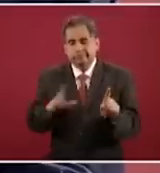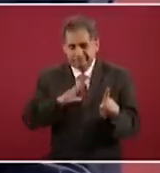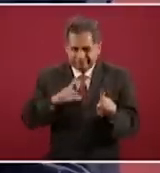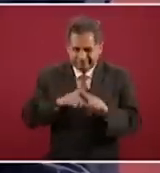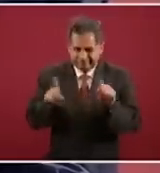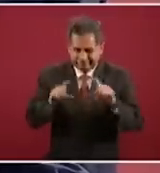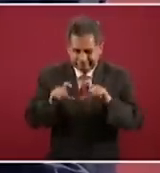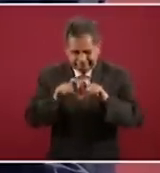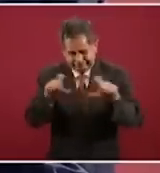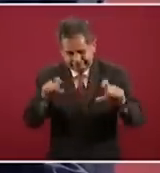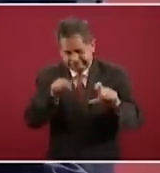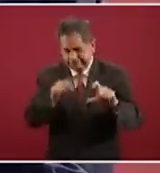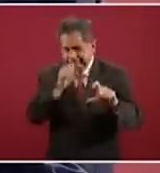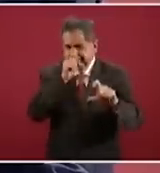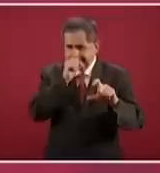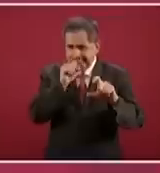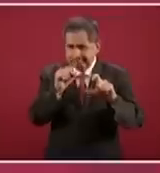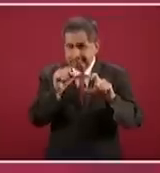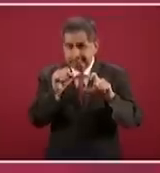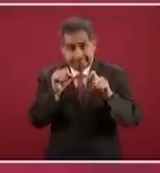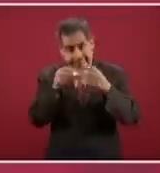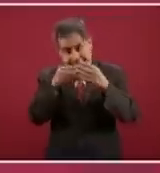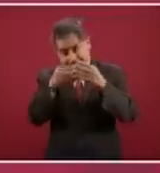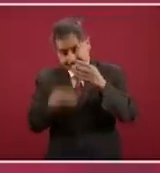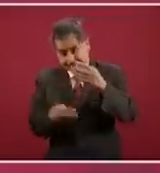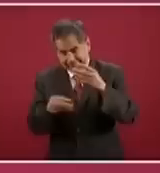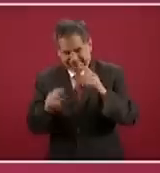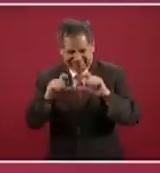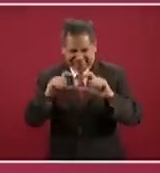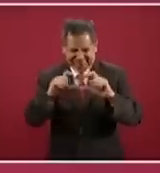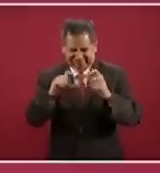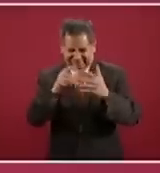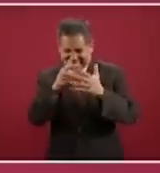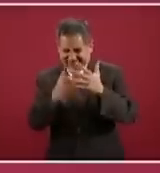un capítulo de este grueso.